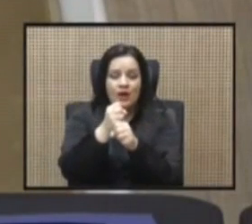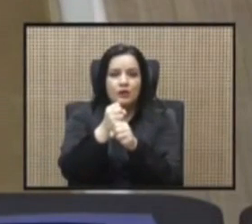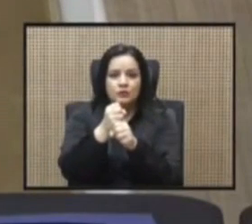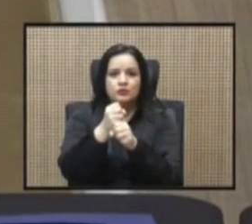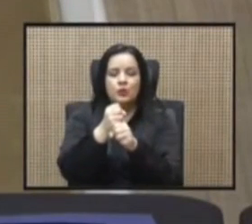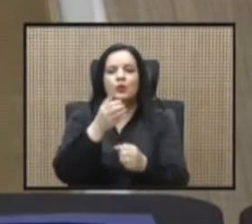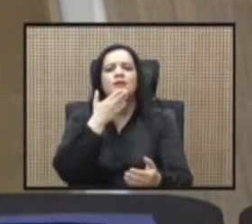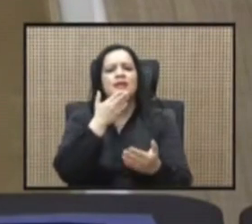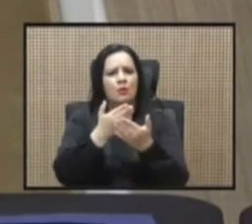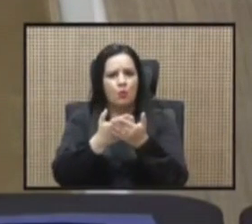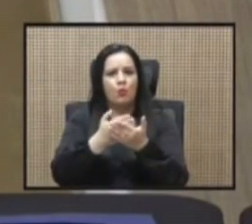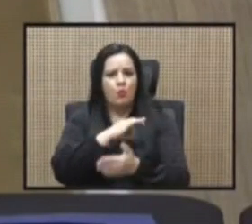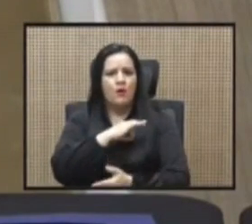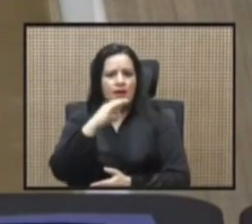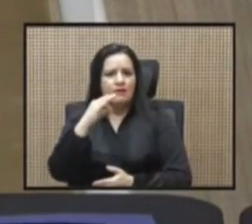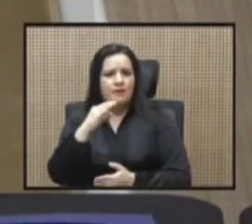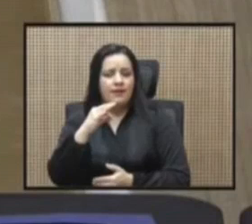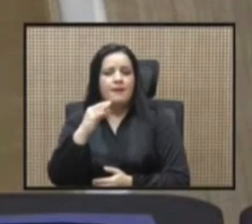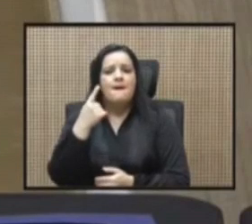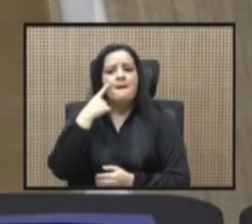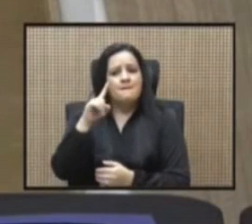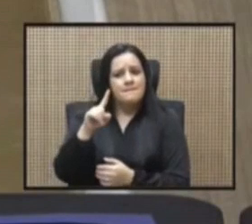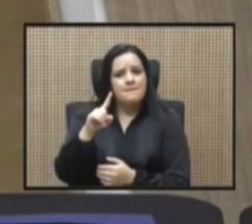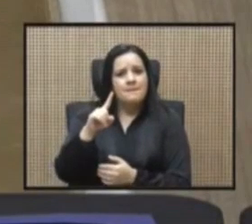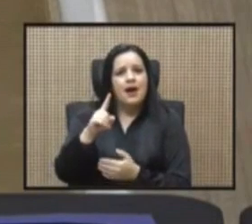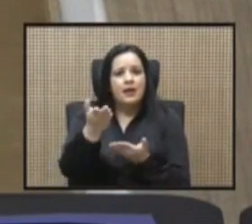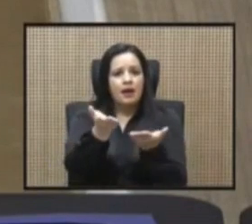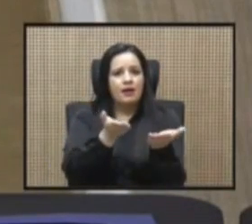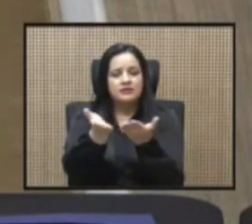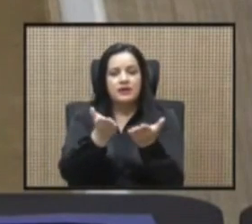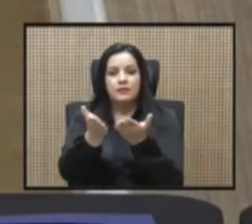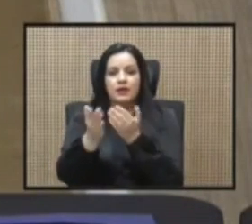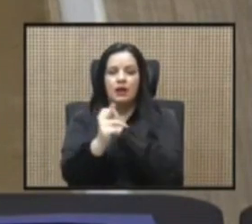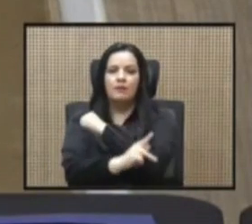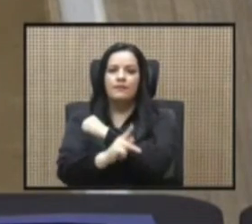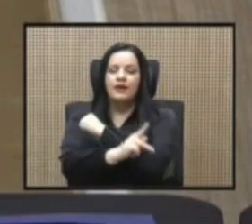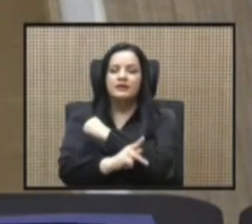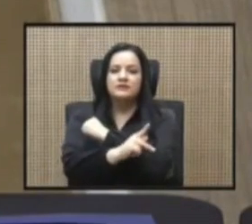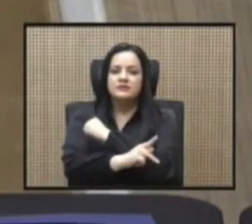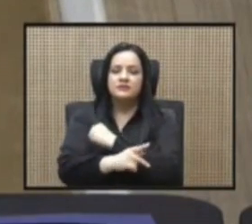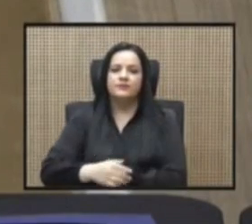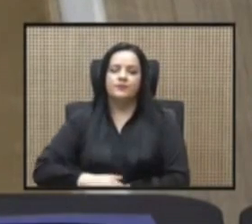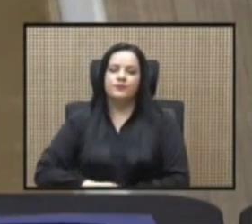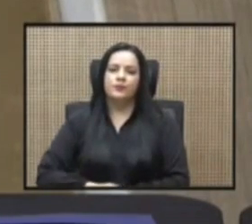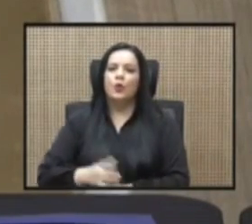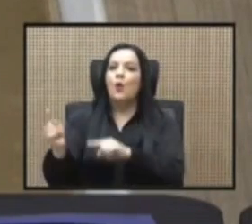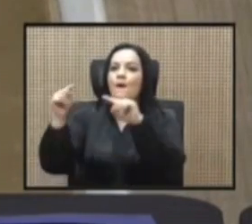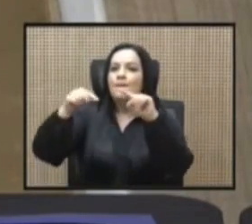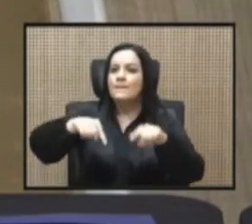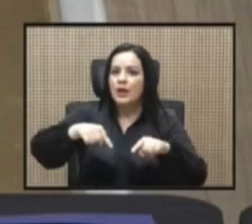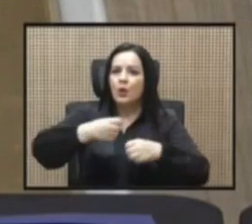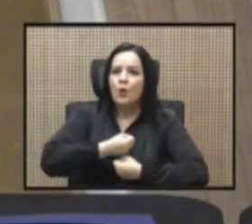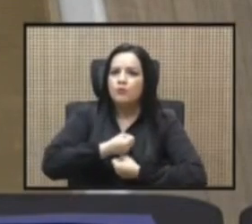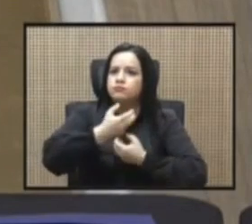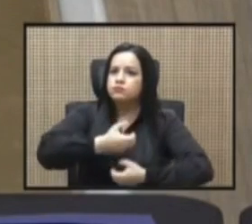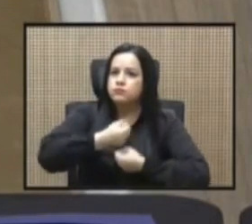mediante el análisis de datos en la creación de políticas públicas basados en la ciencia y nunca para beneficios para o de terceros